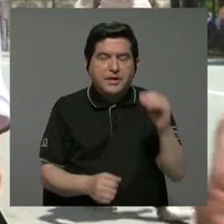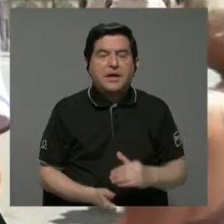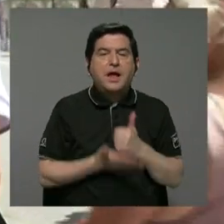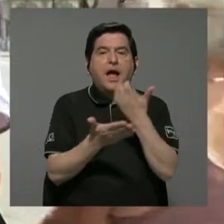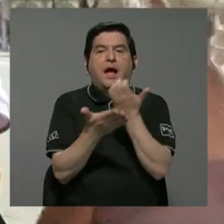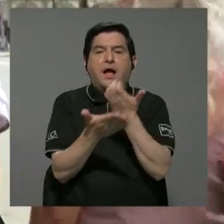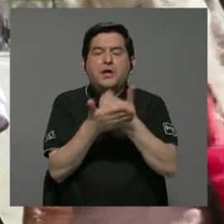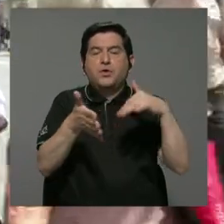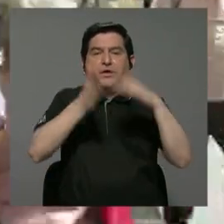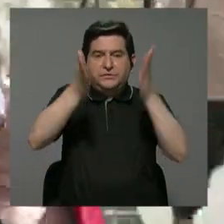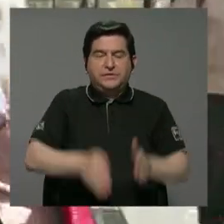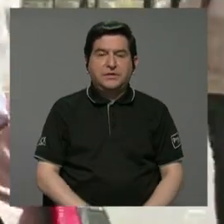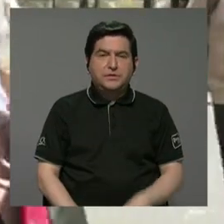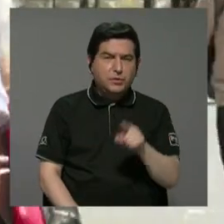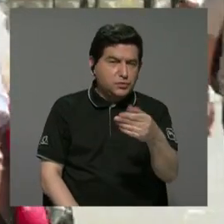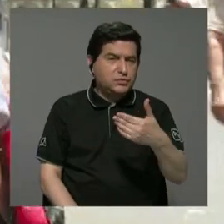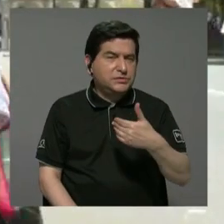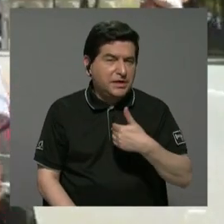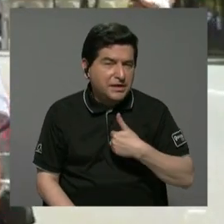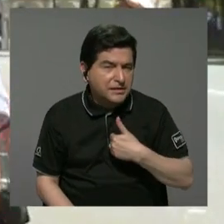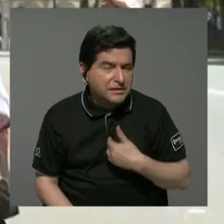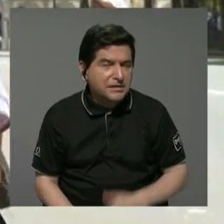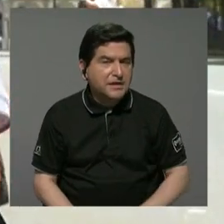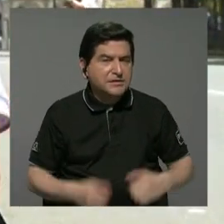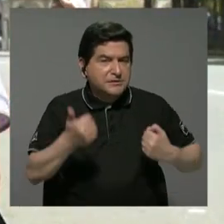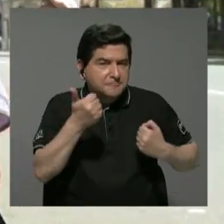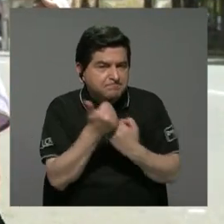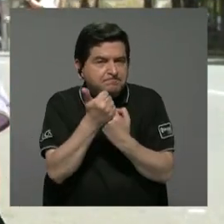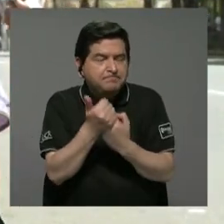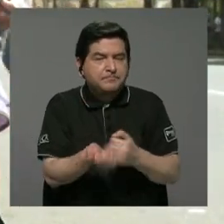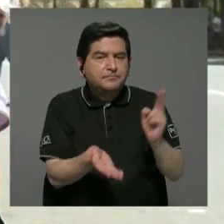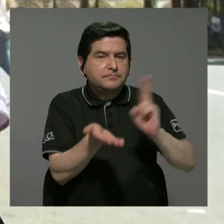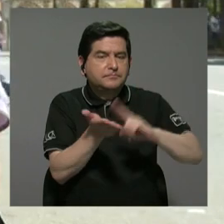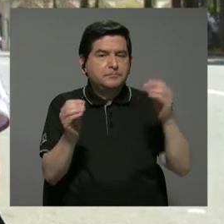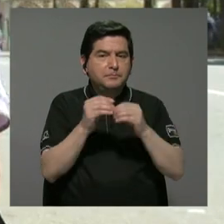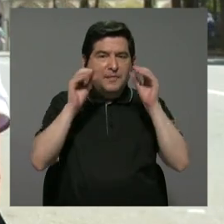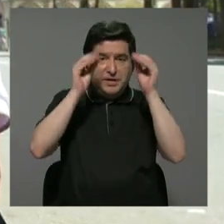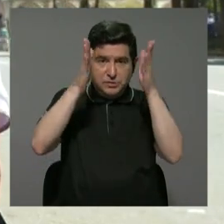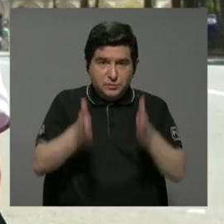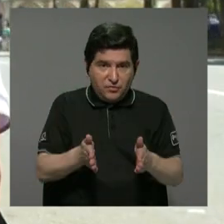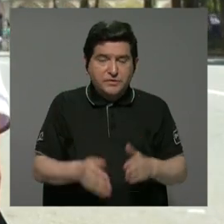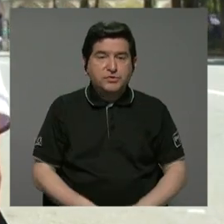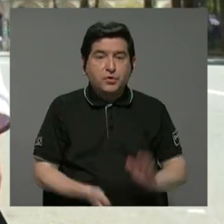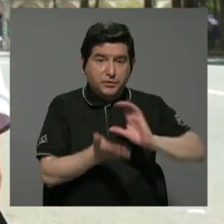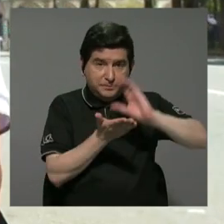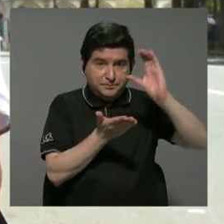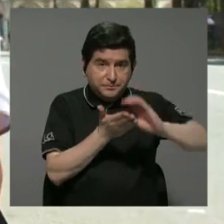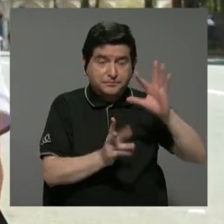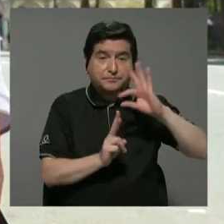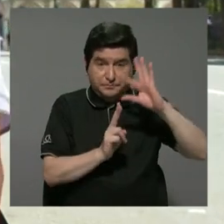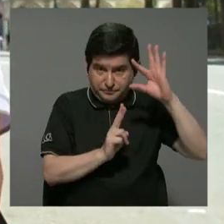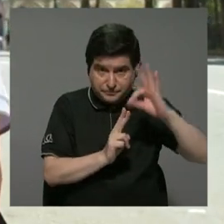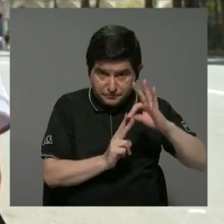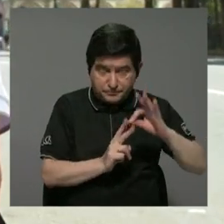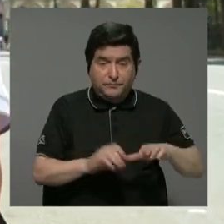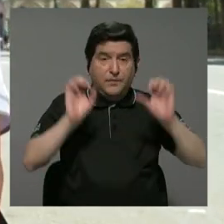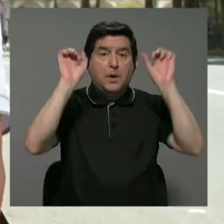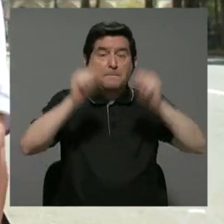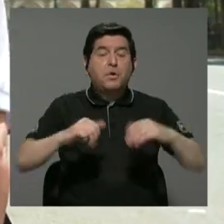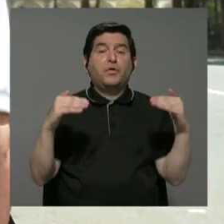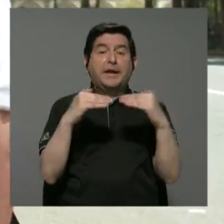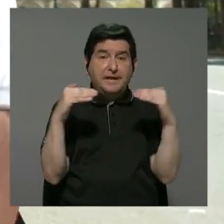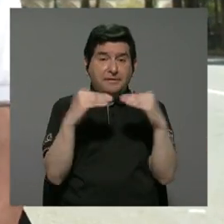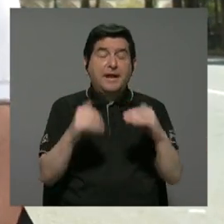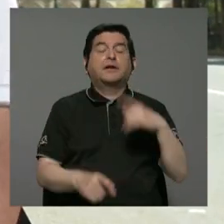becas. ¿Ustedes tuvieron que reforzar y contratar más profesores para dar esos cursos optativos para poder